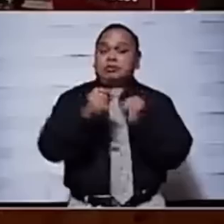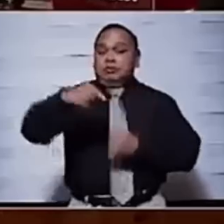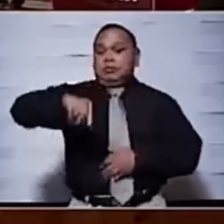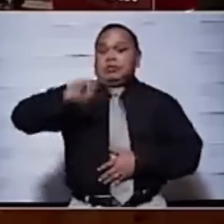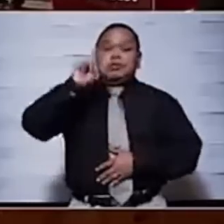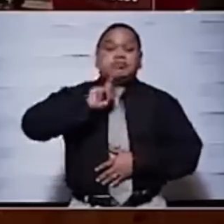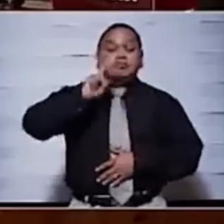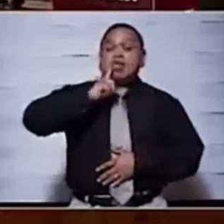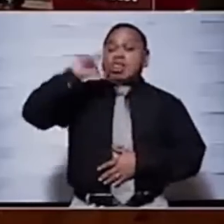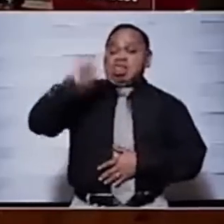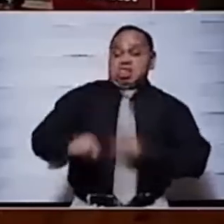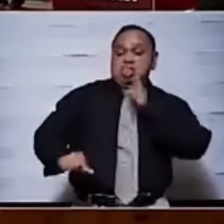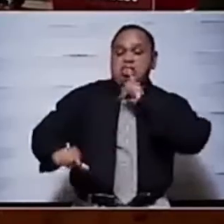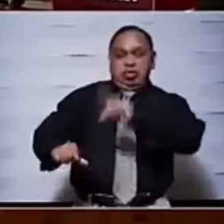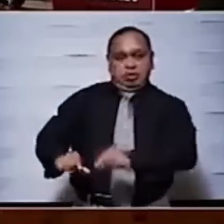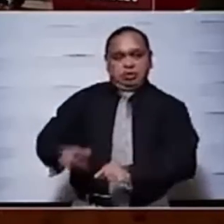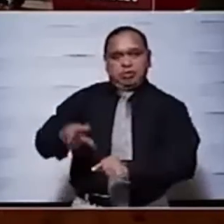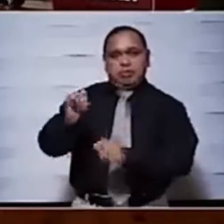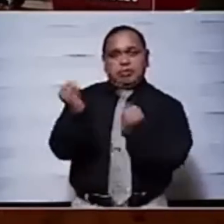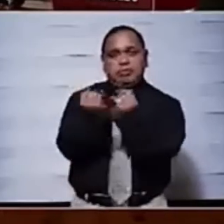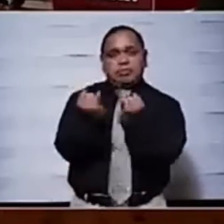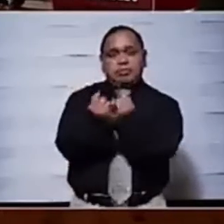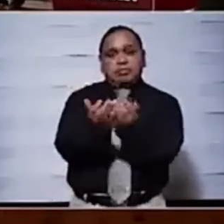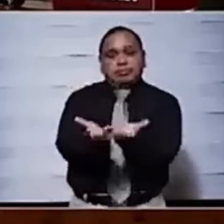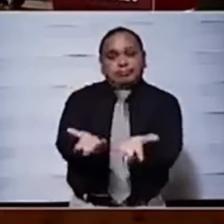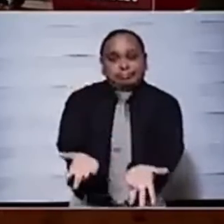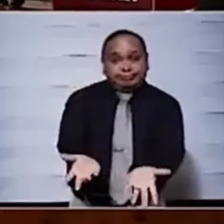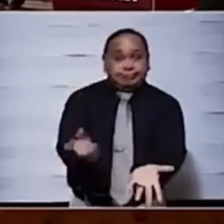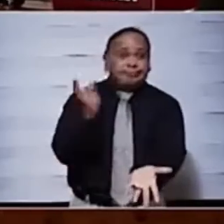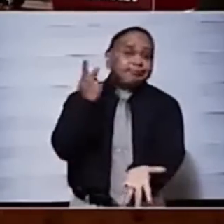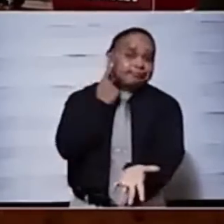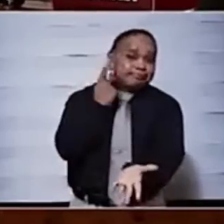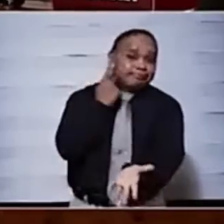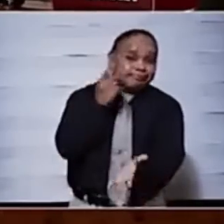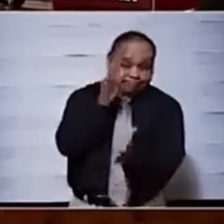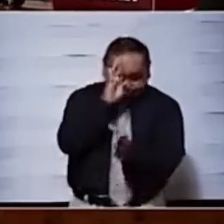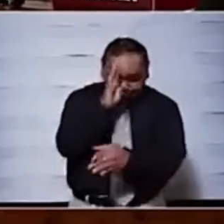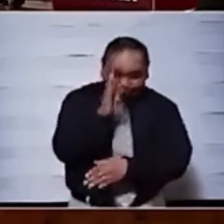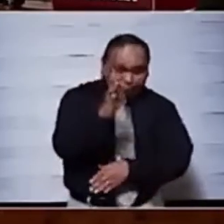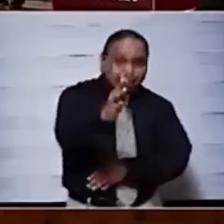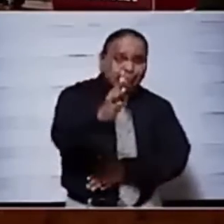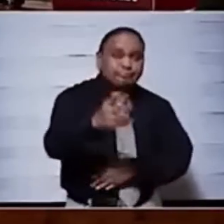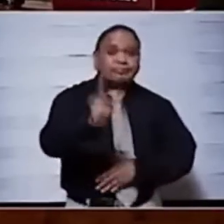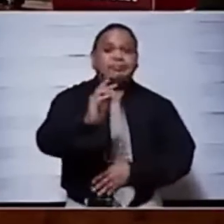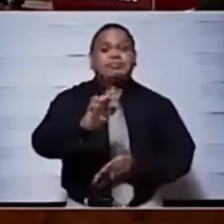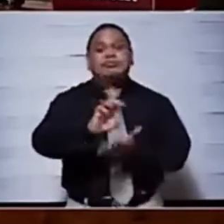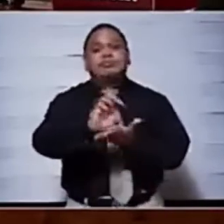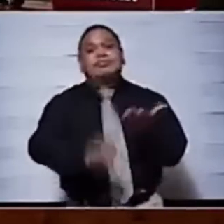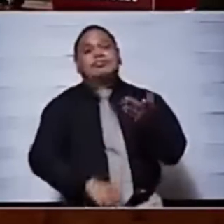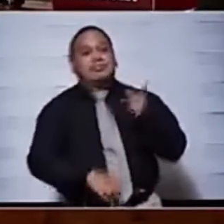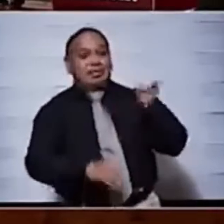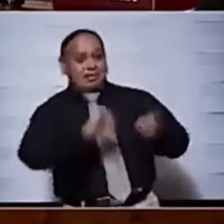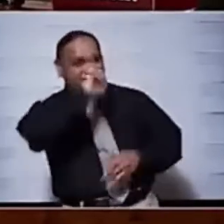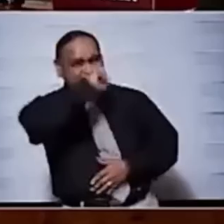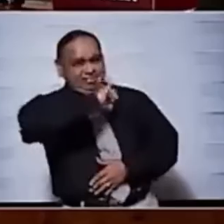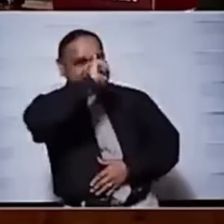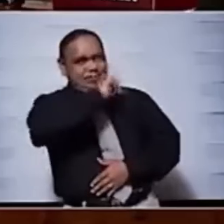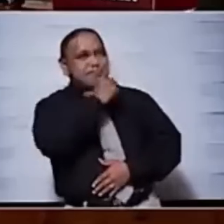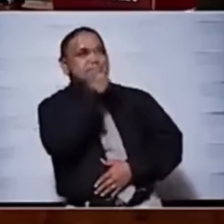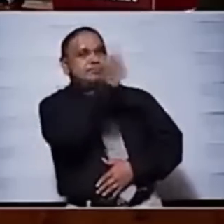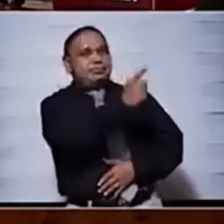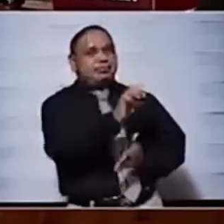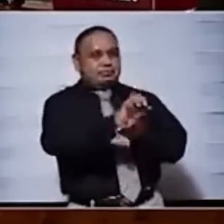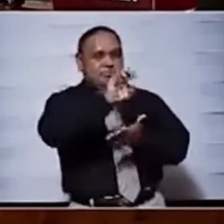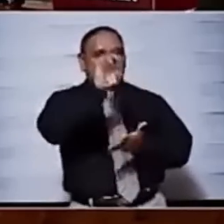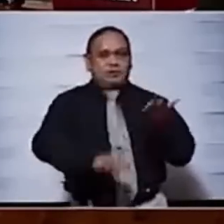política, pues a veces sentían que el único camino era quedar bien con el jefe o quedar bien con el líder, ahí te